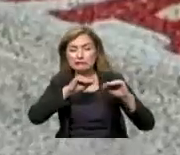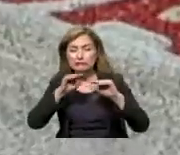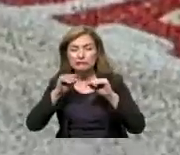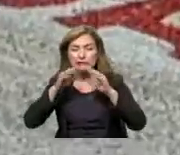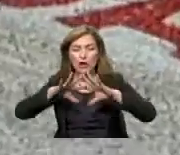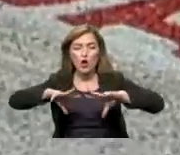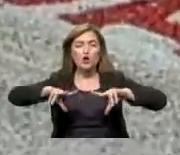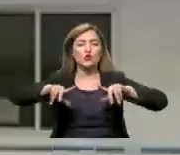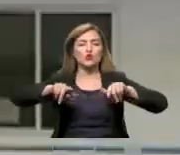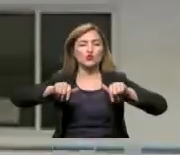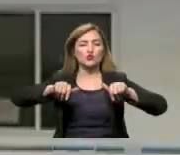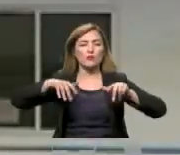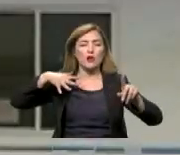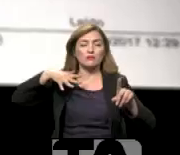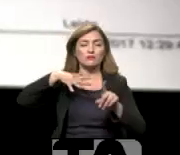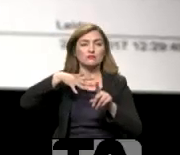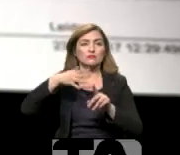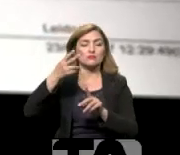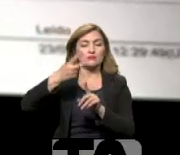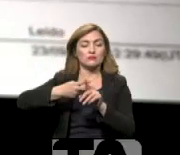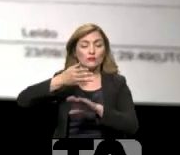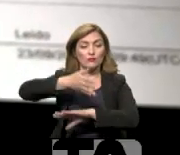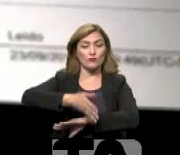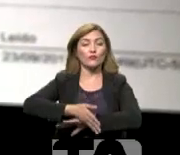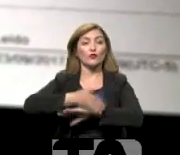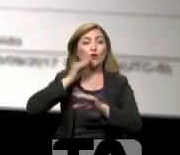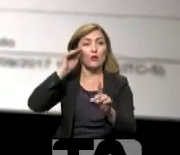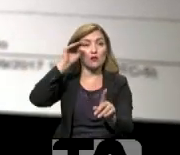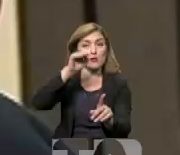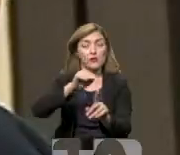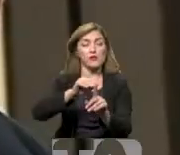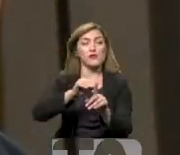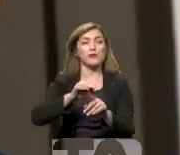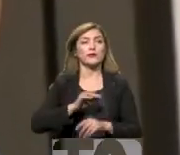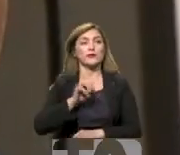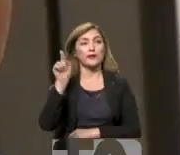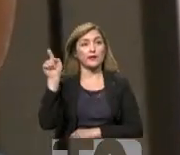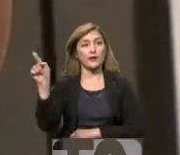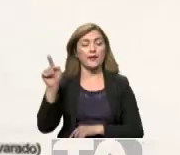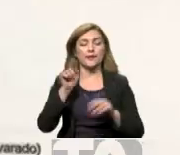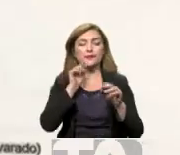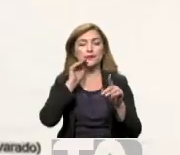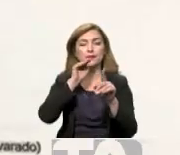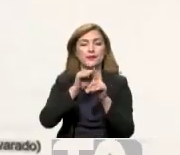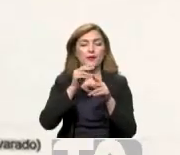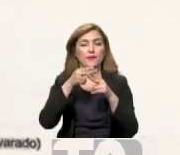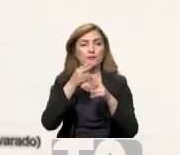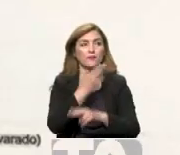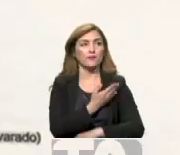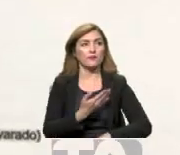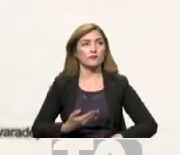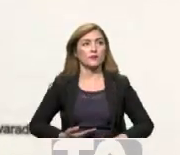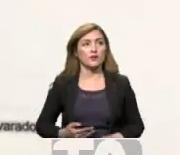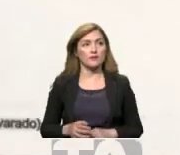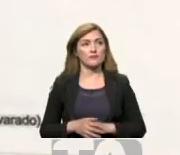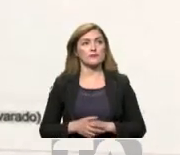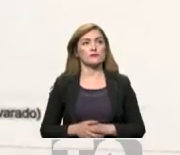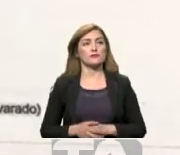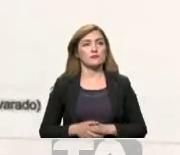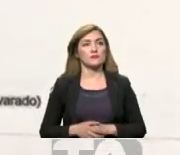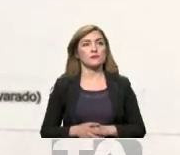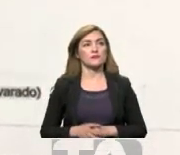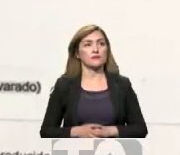los empezarían a acorralar. Dos meses después de estos mensajes, Alexis Mera le escribe al expresidente. Creo que